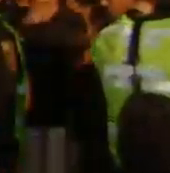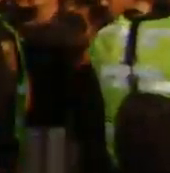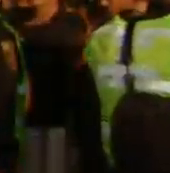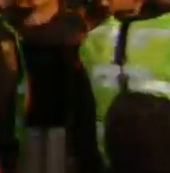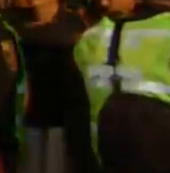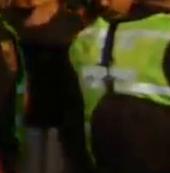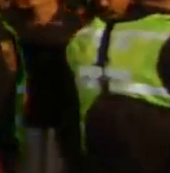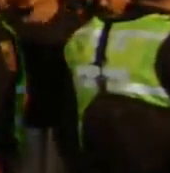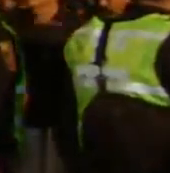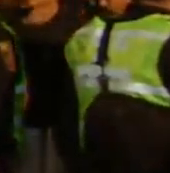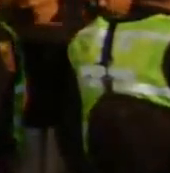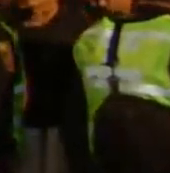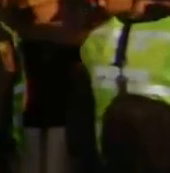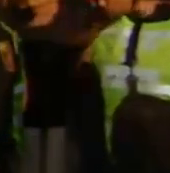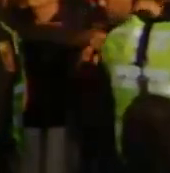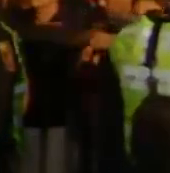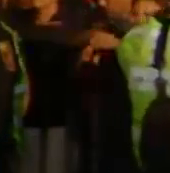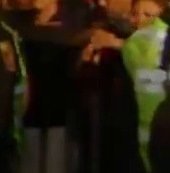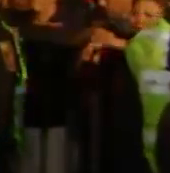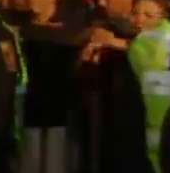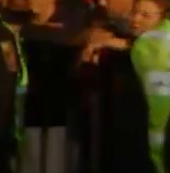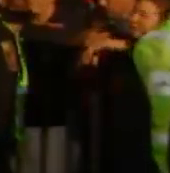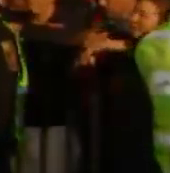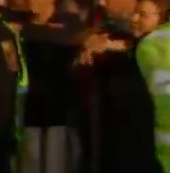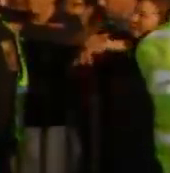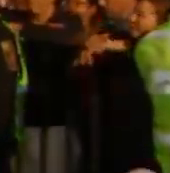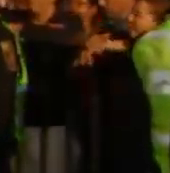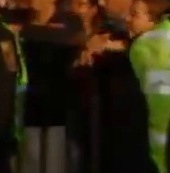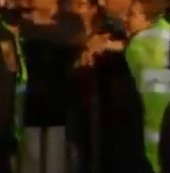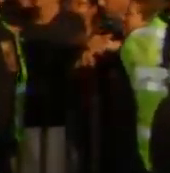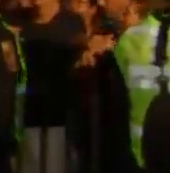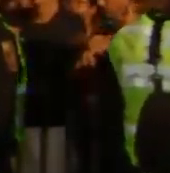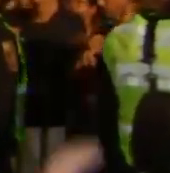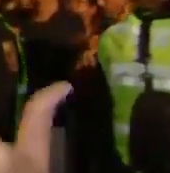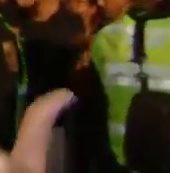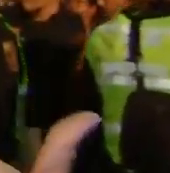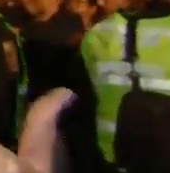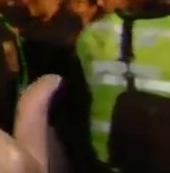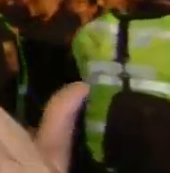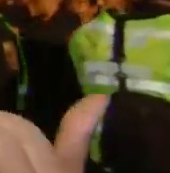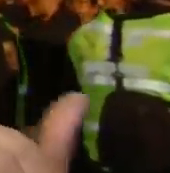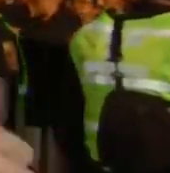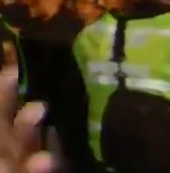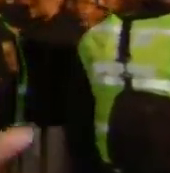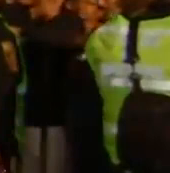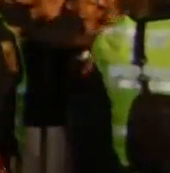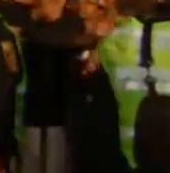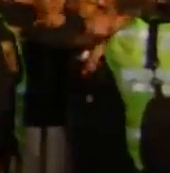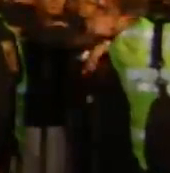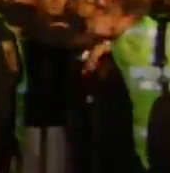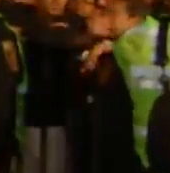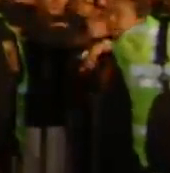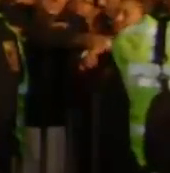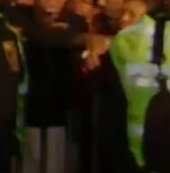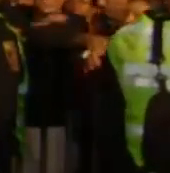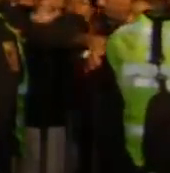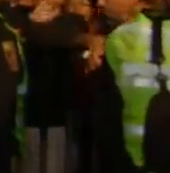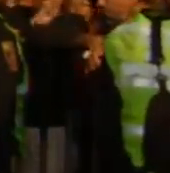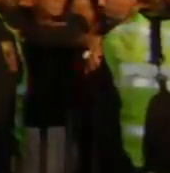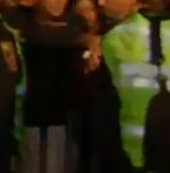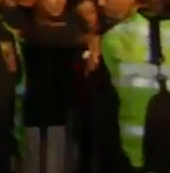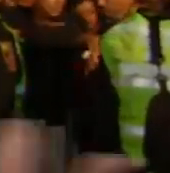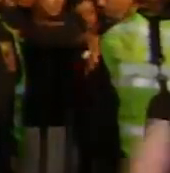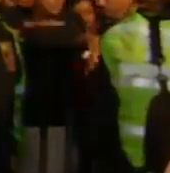este 15 de septiembre del 2019. Con este sonido y además viendo que también, dado el poco espacio que tienen